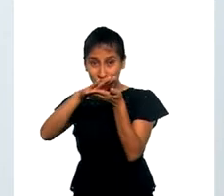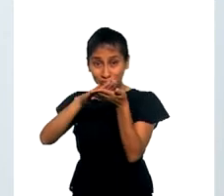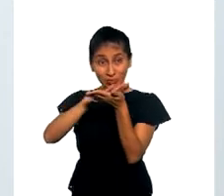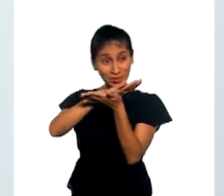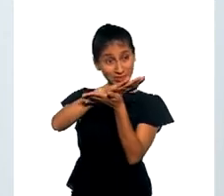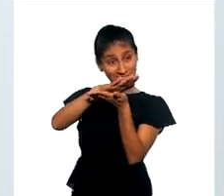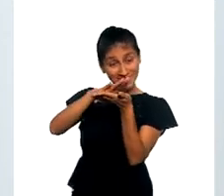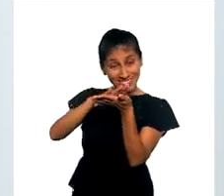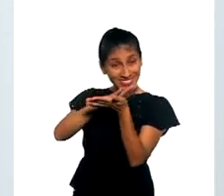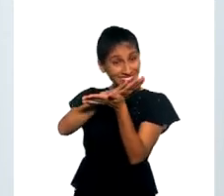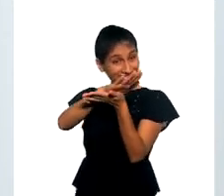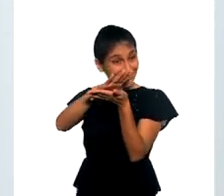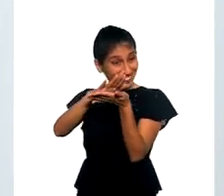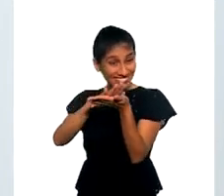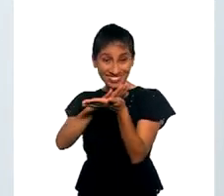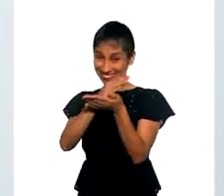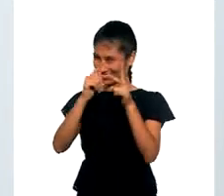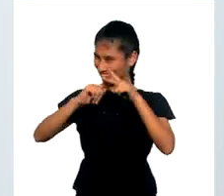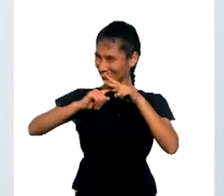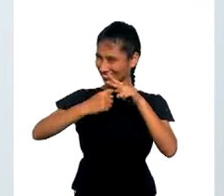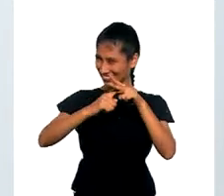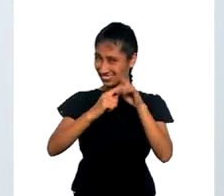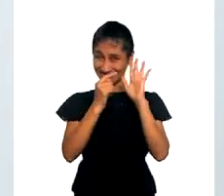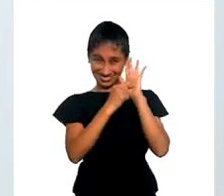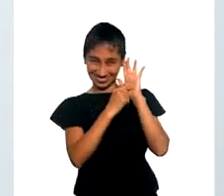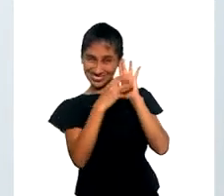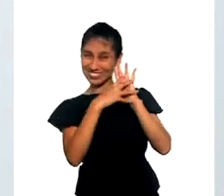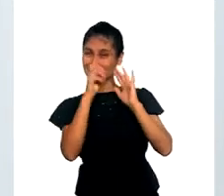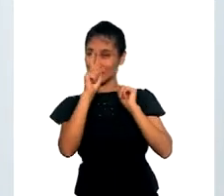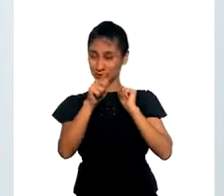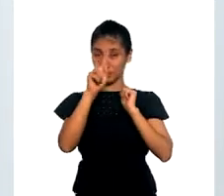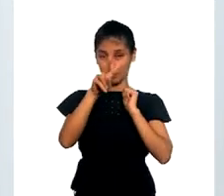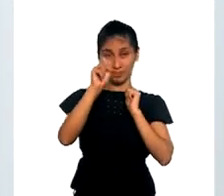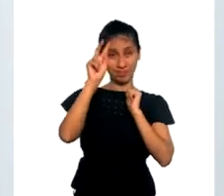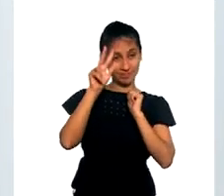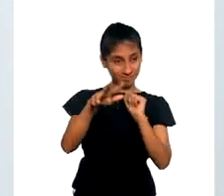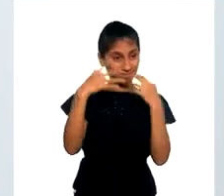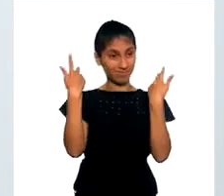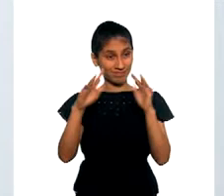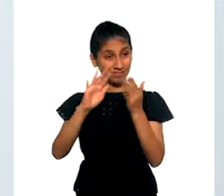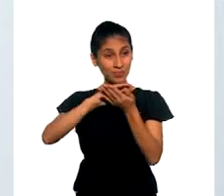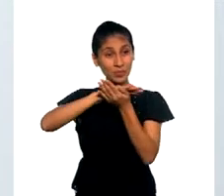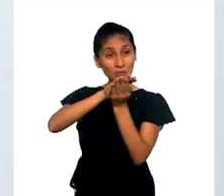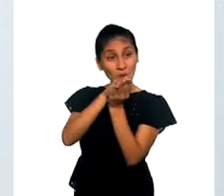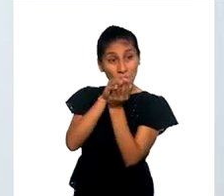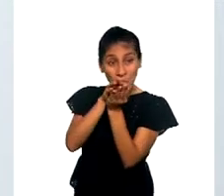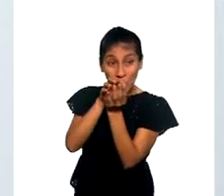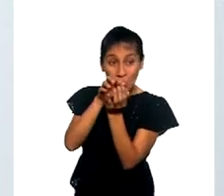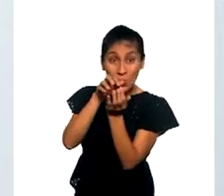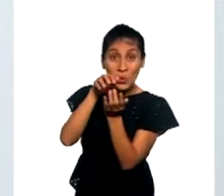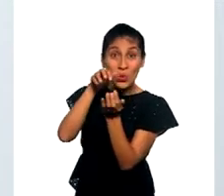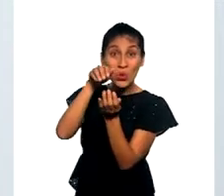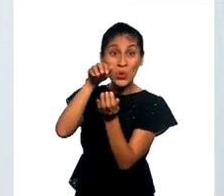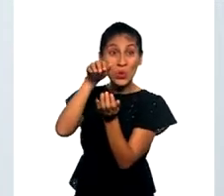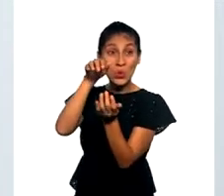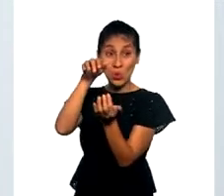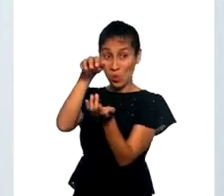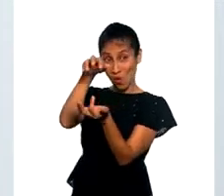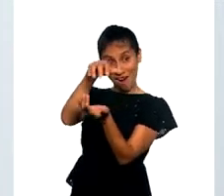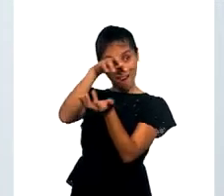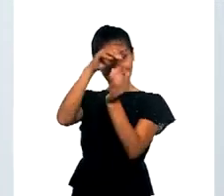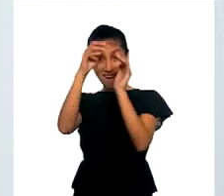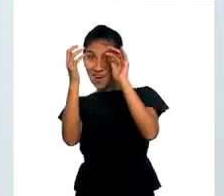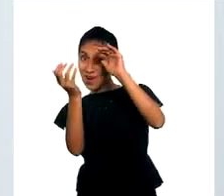ventas y comenzamos a la cuenta de 1 2 y 3 guau